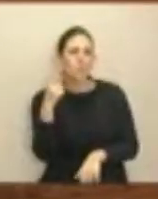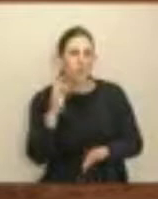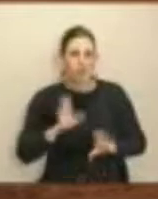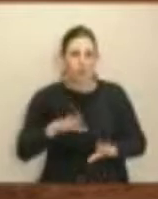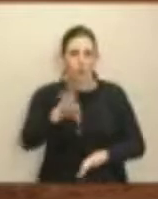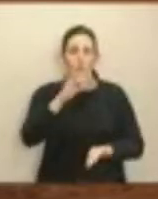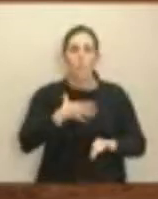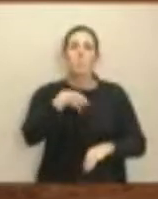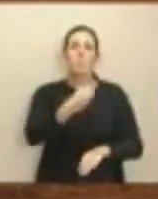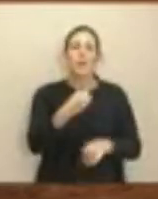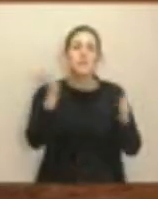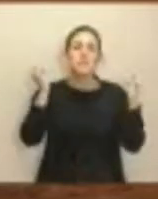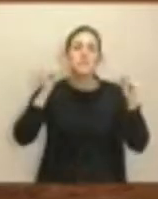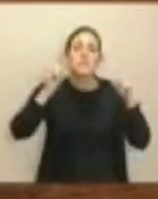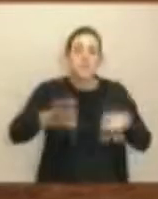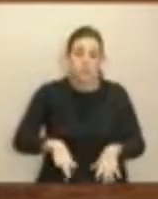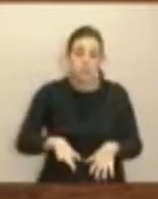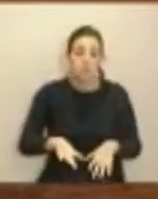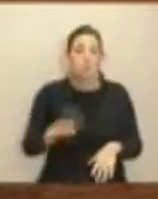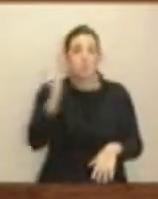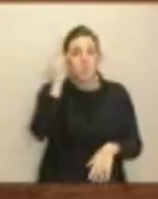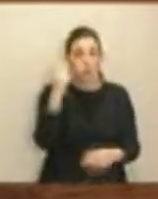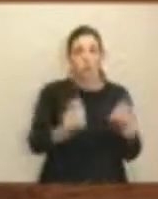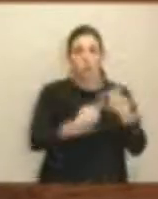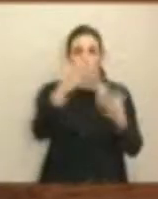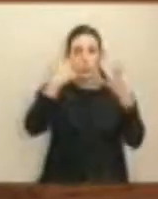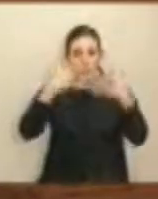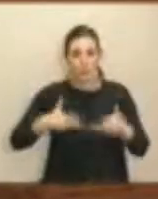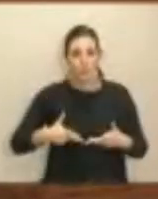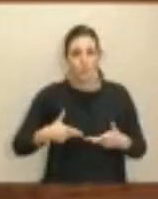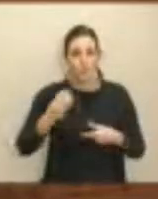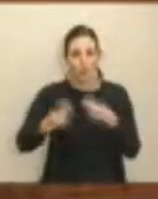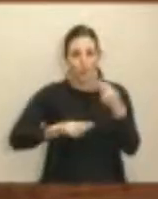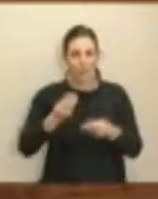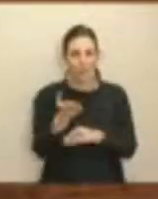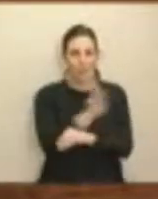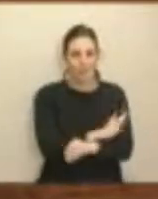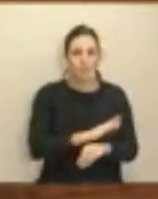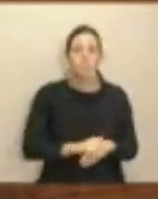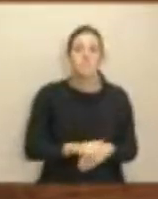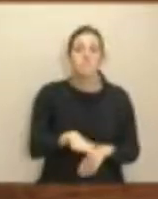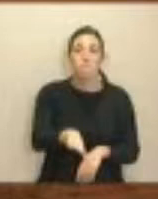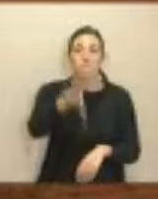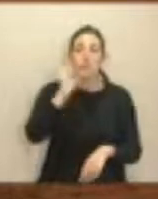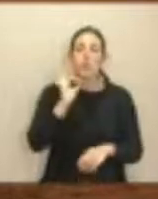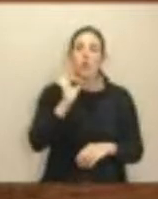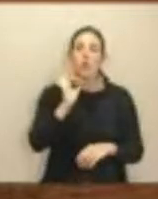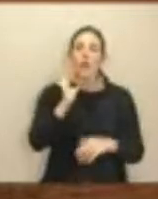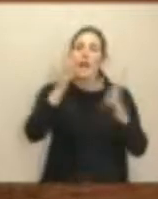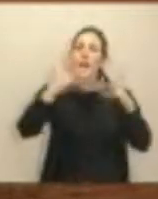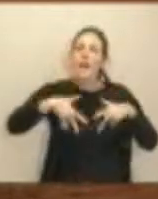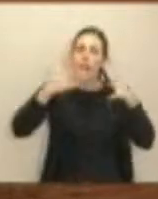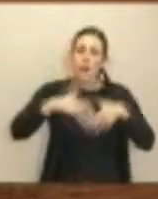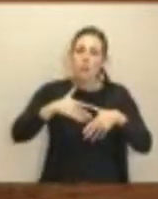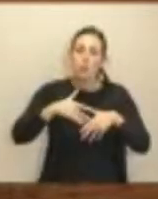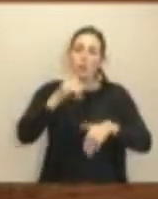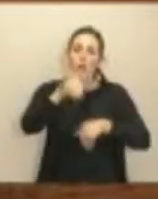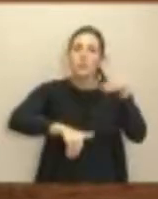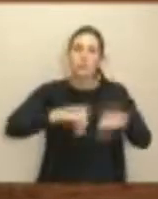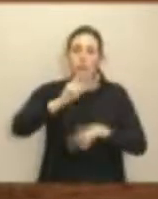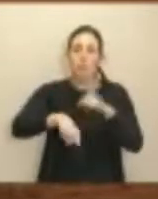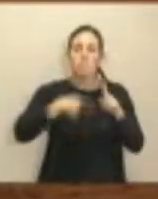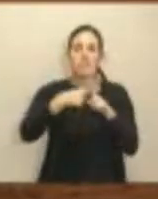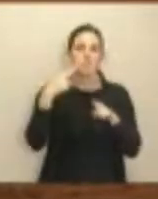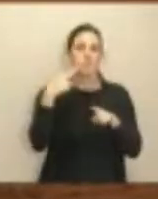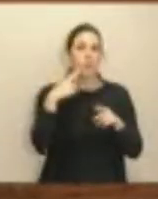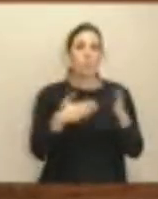seguramente algunos hicieron ese cálculo. Y esa opción de cálculo electoral y el miedo